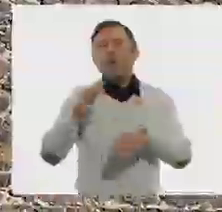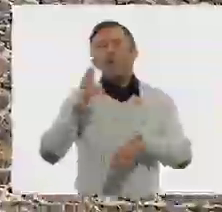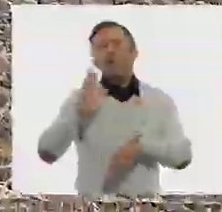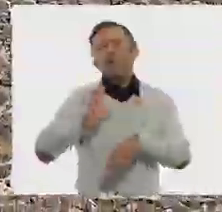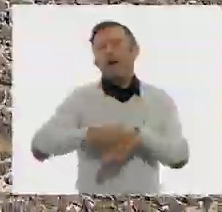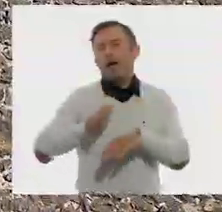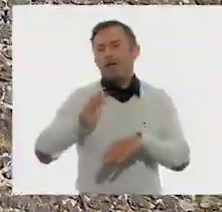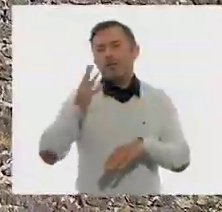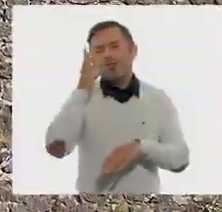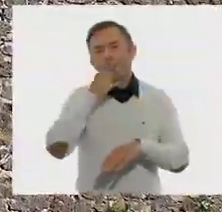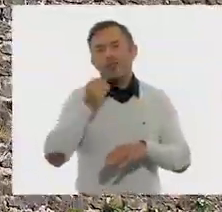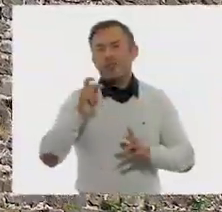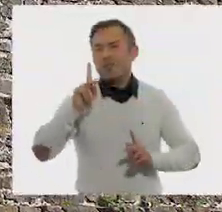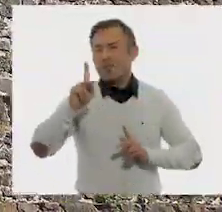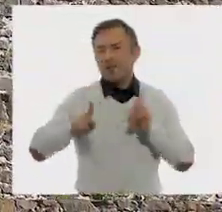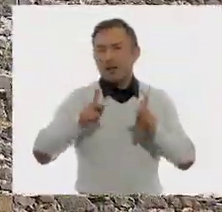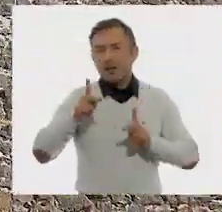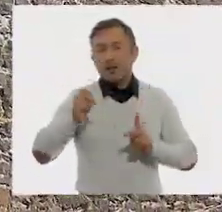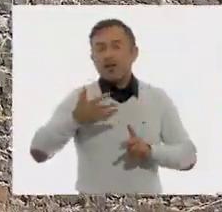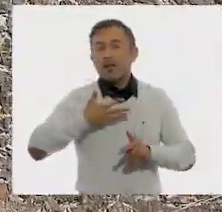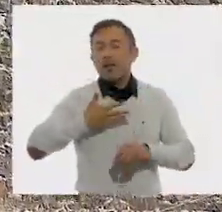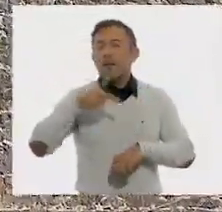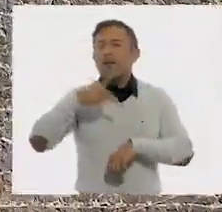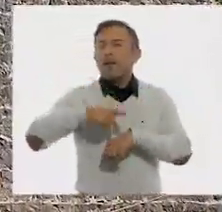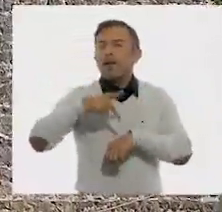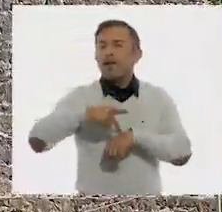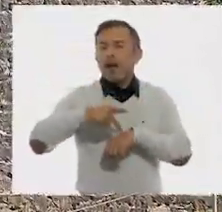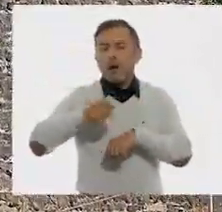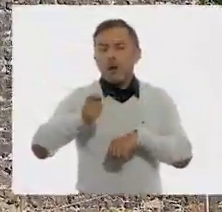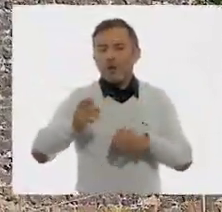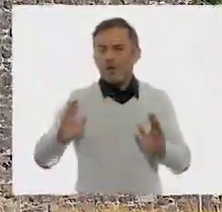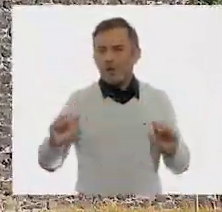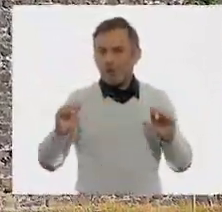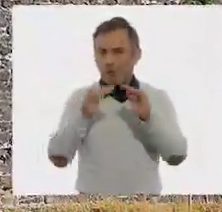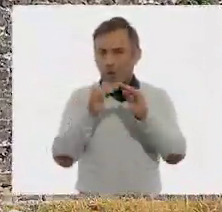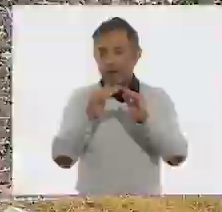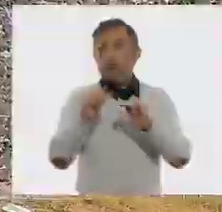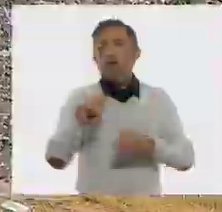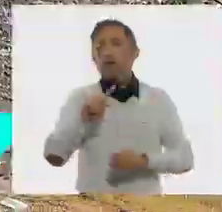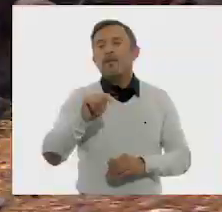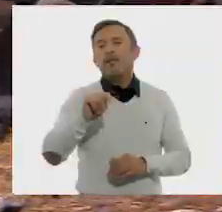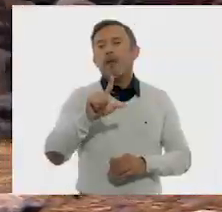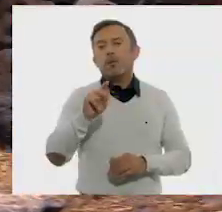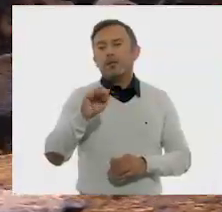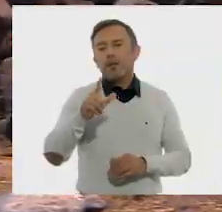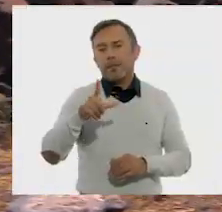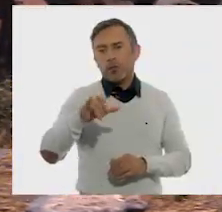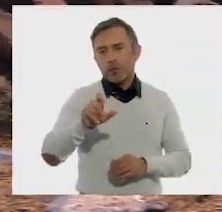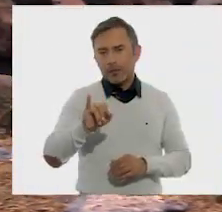por sus enormes atlantes de piedra basáltica que custodian el templo de Tlahuizcalpantecutli.